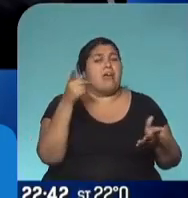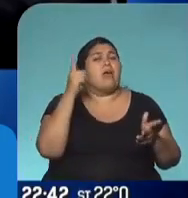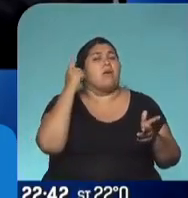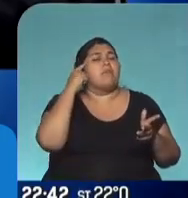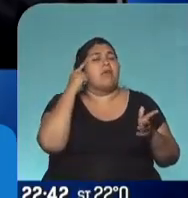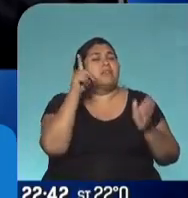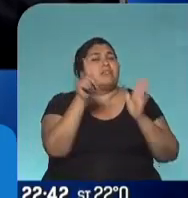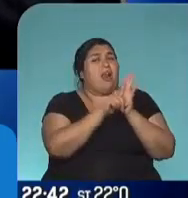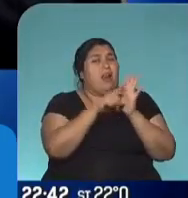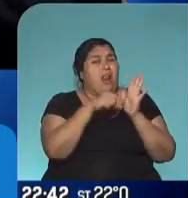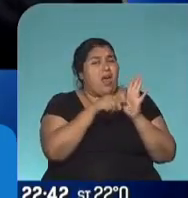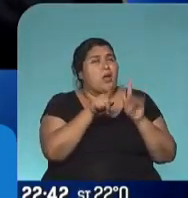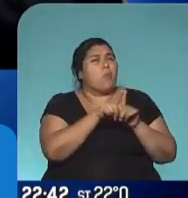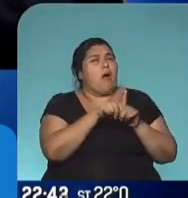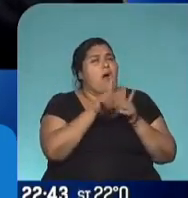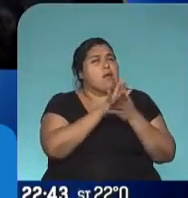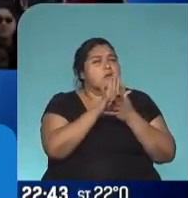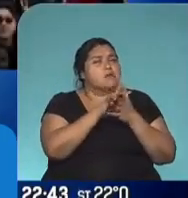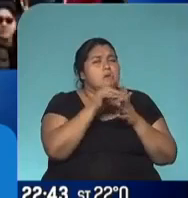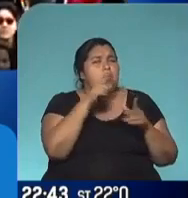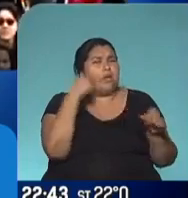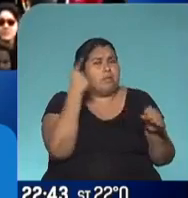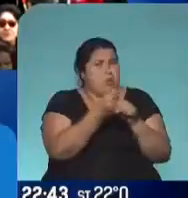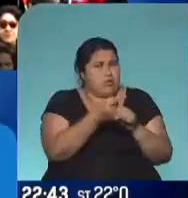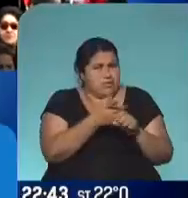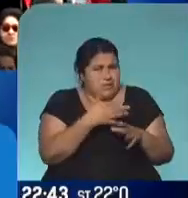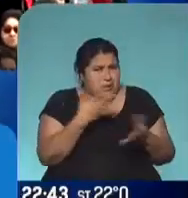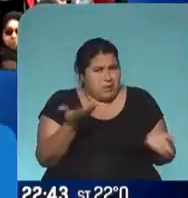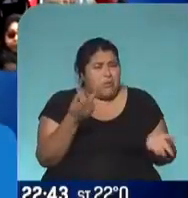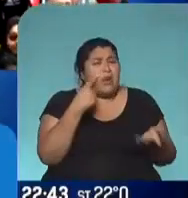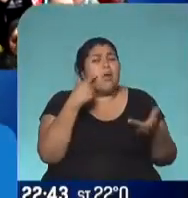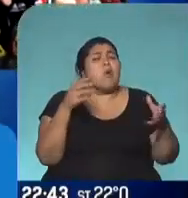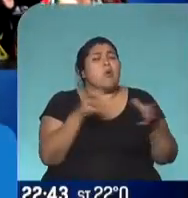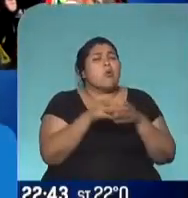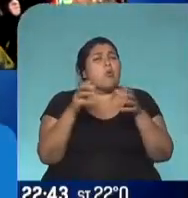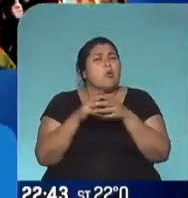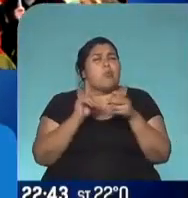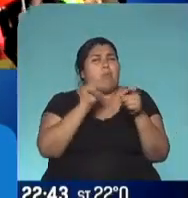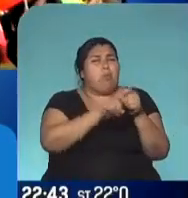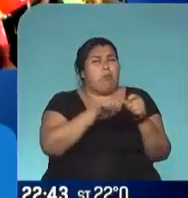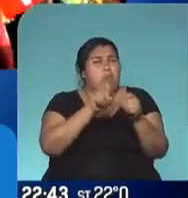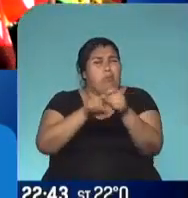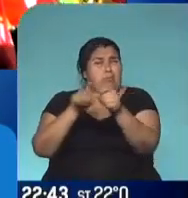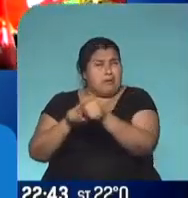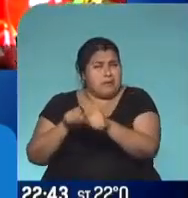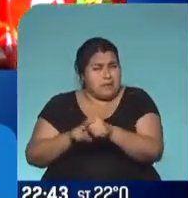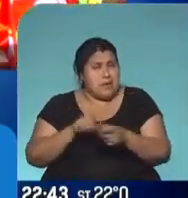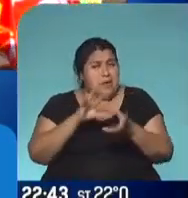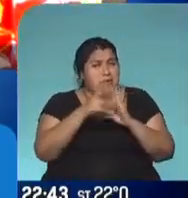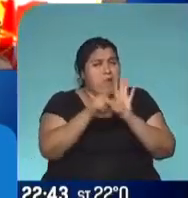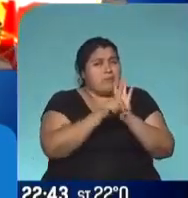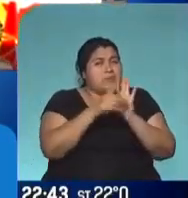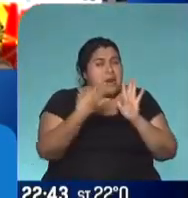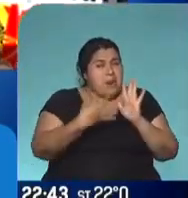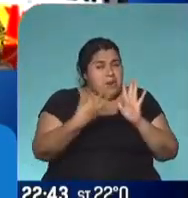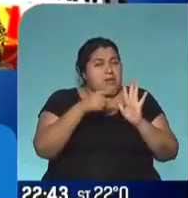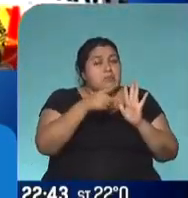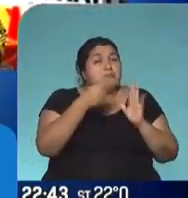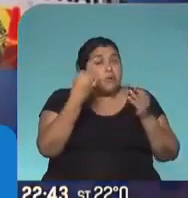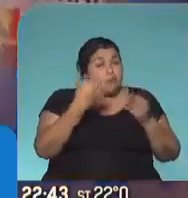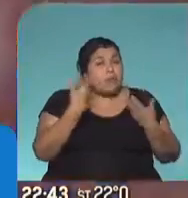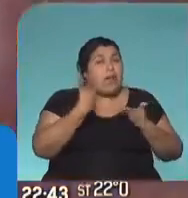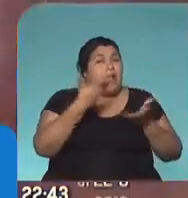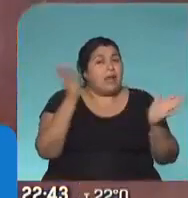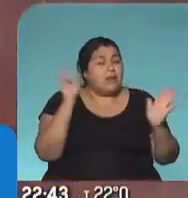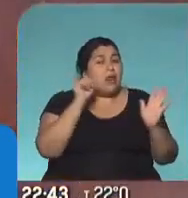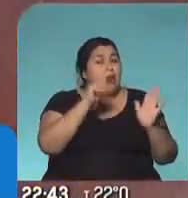que es una concesión imposible, no solo por la cantidad de sindicatos que están comprometidos con las reformas especiales, sino porque en general, como se